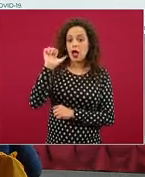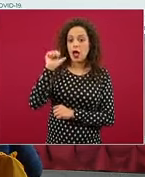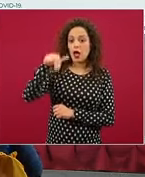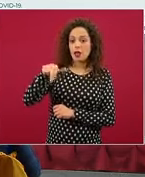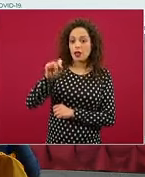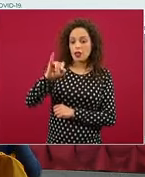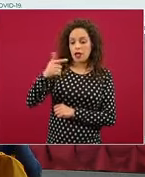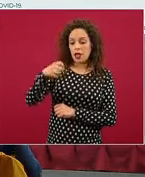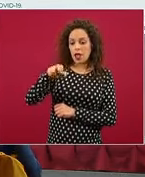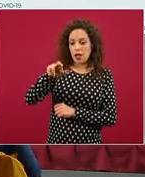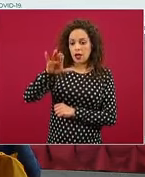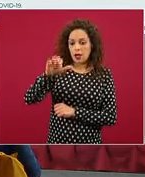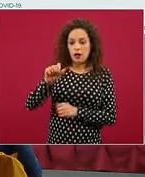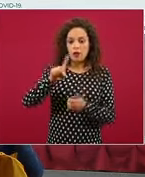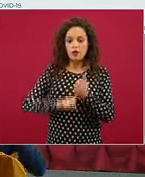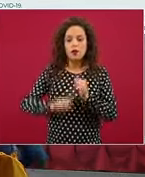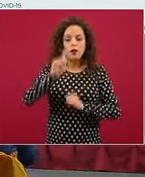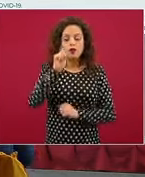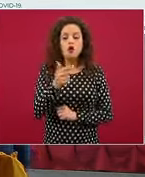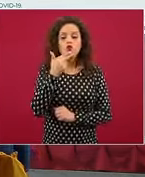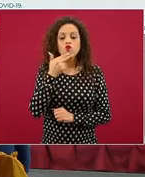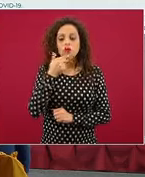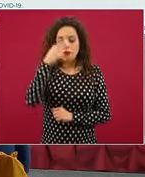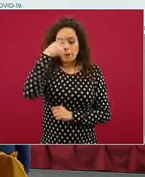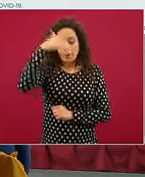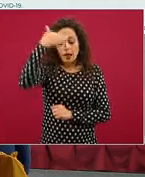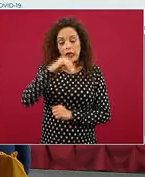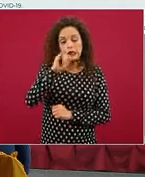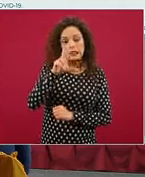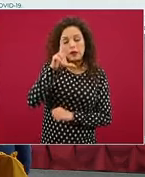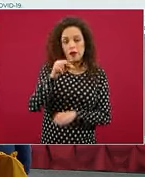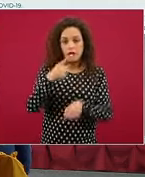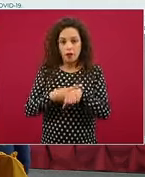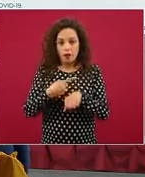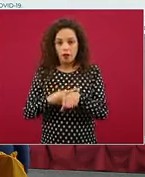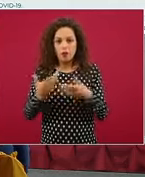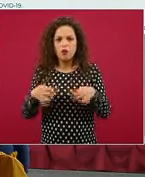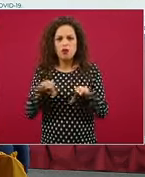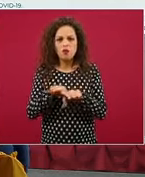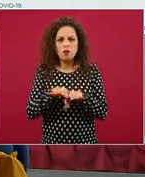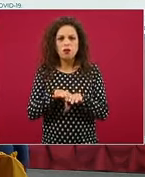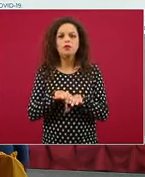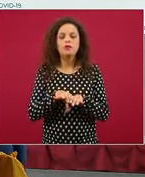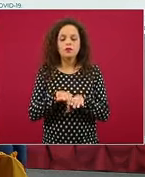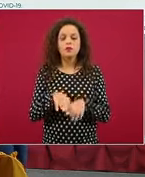o su utilidad en la confirmación de casos, lo hacemos en un marco de la actual